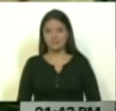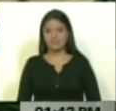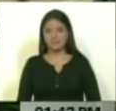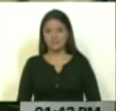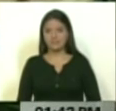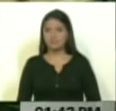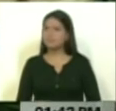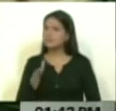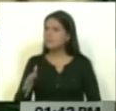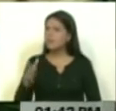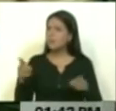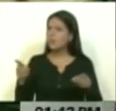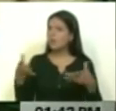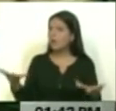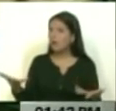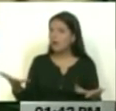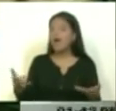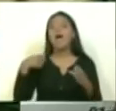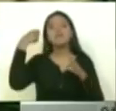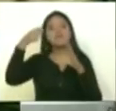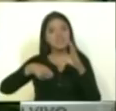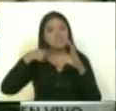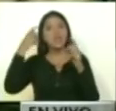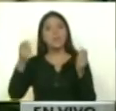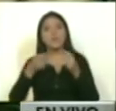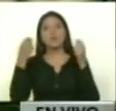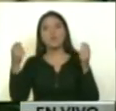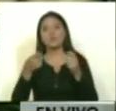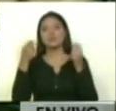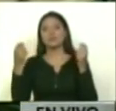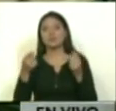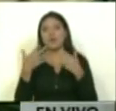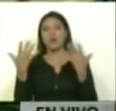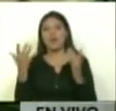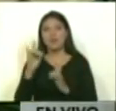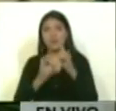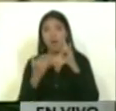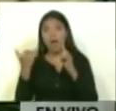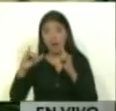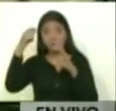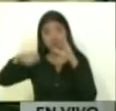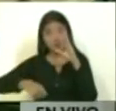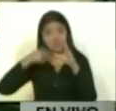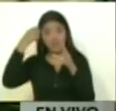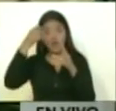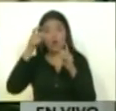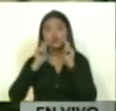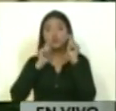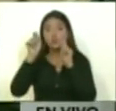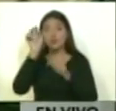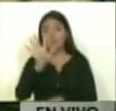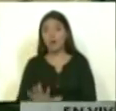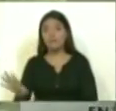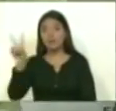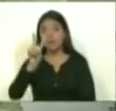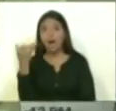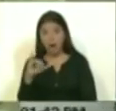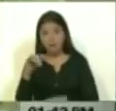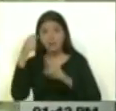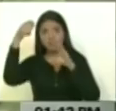¿Eso? Ah, el video promocional de la FITBEN, Feria Internacional de Turismo de Venezuela. Mira, tenemos el